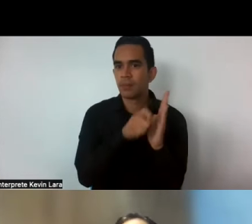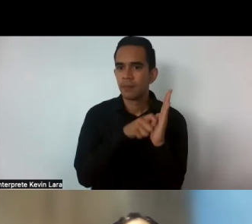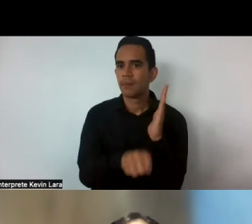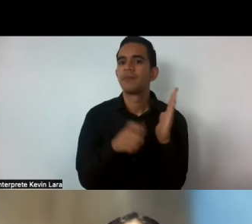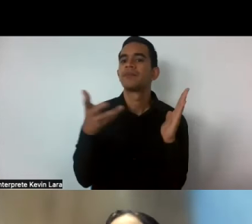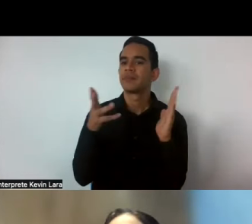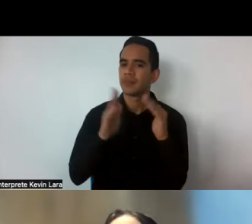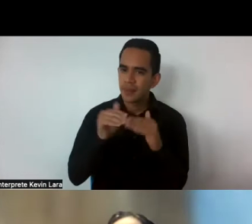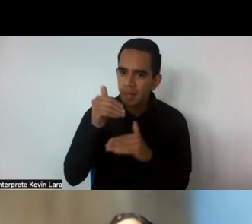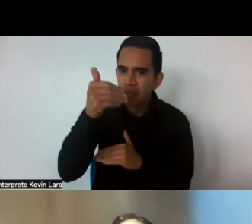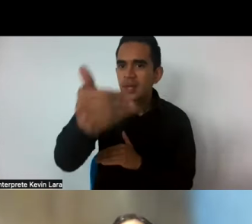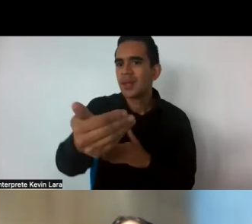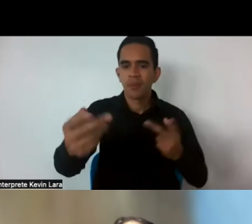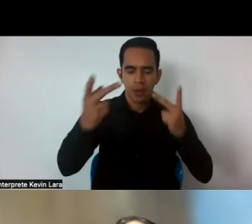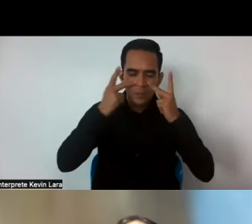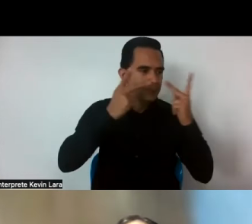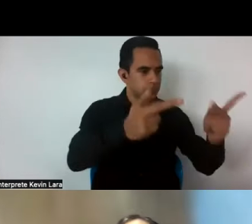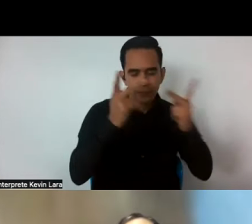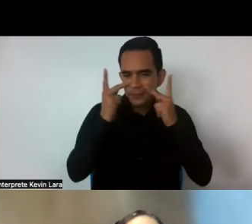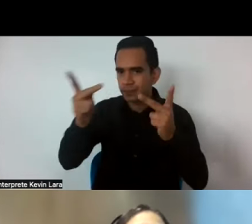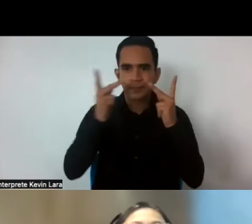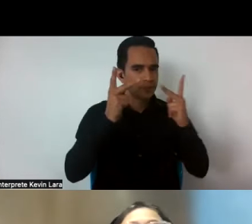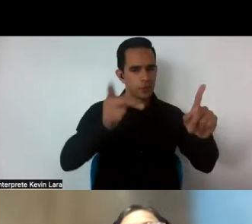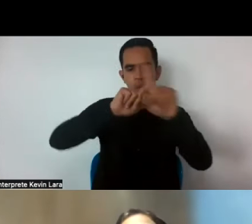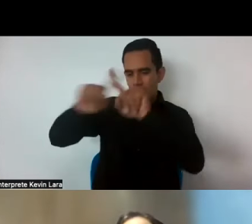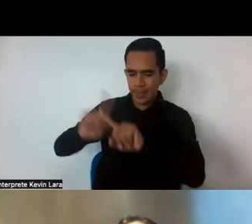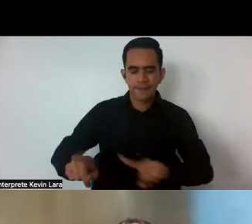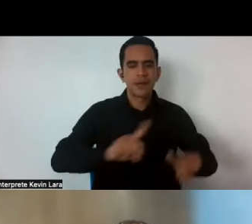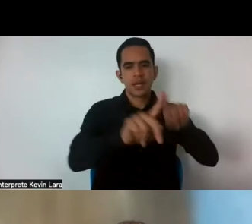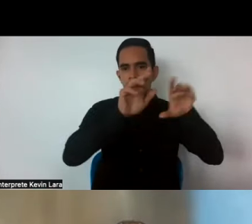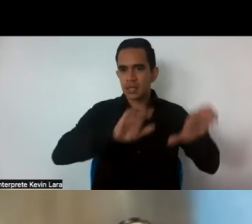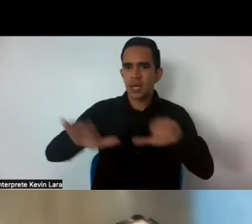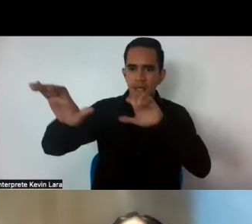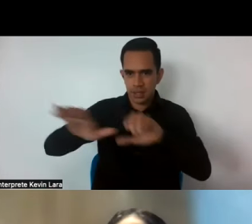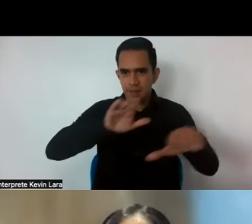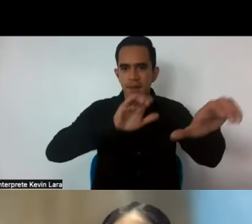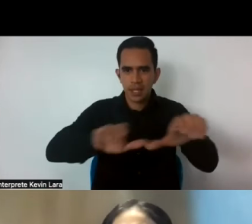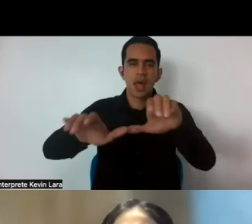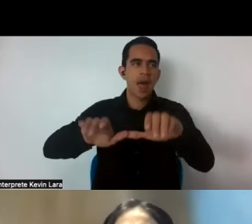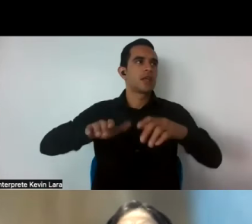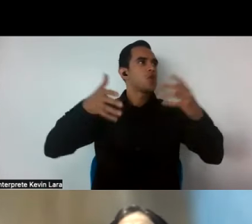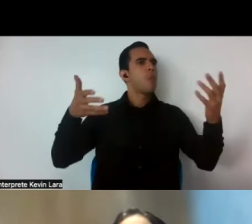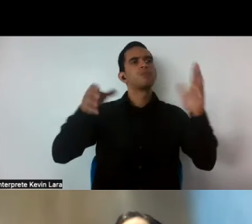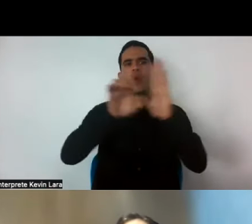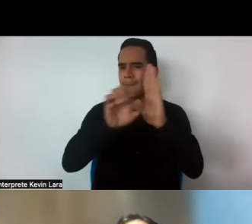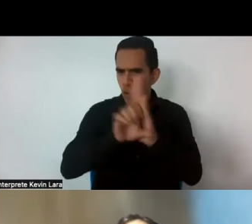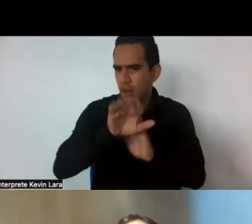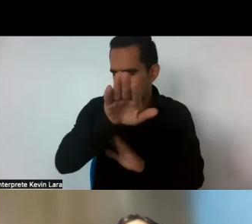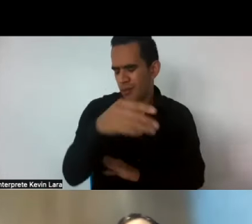con actividades específicas que yo puedo hacer. O simplemente yo digo, mira, hay una forma que yo tengo